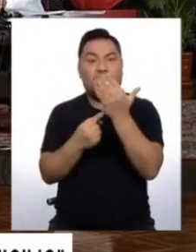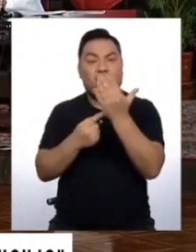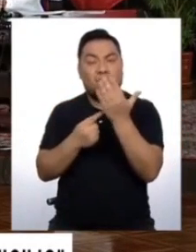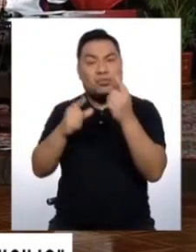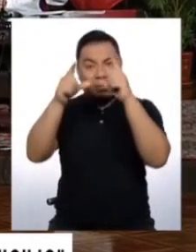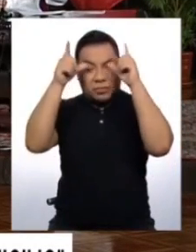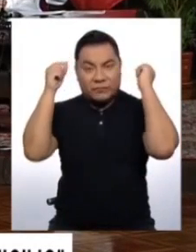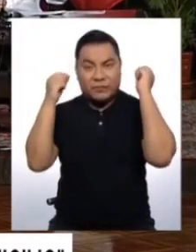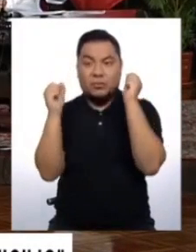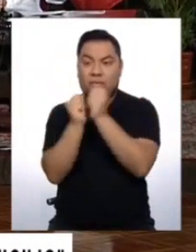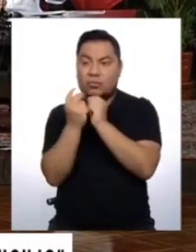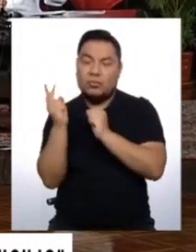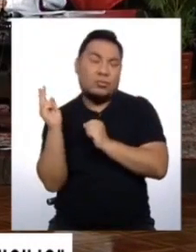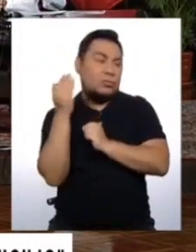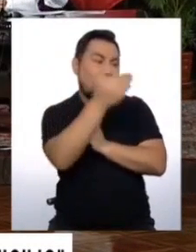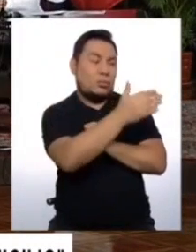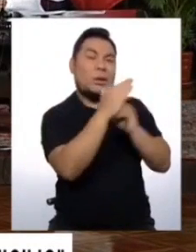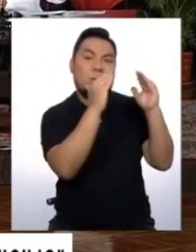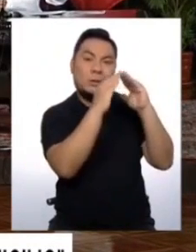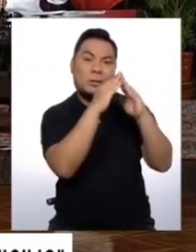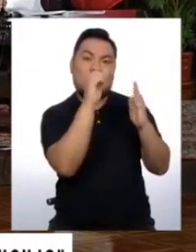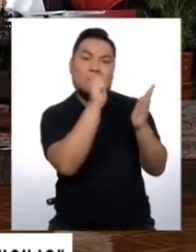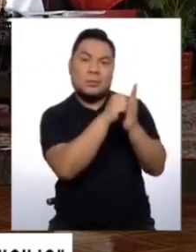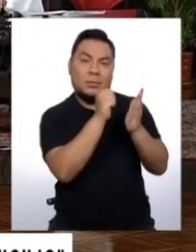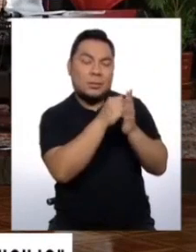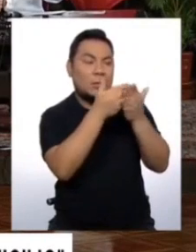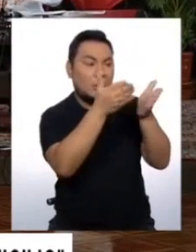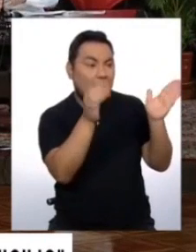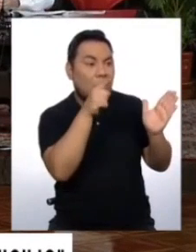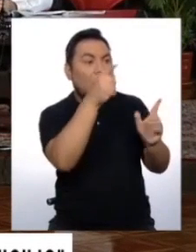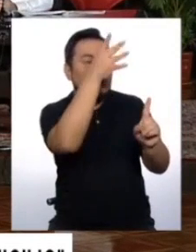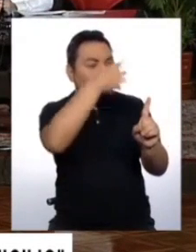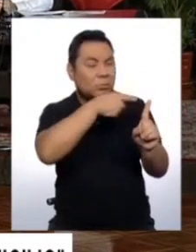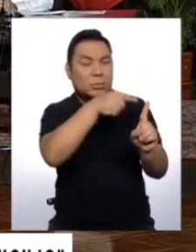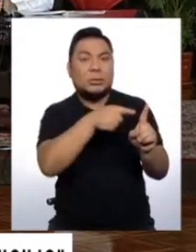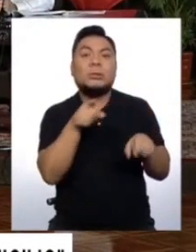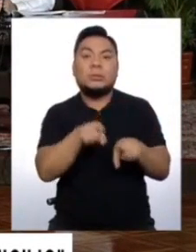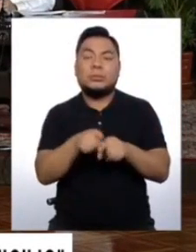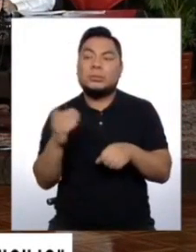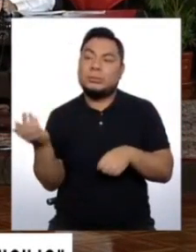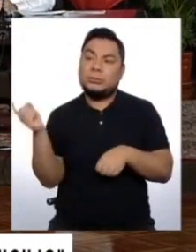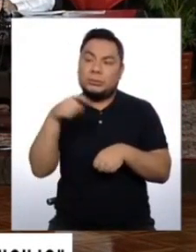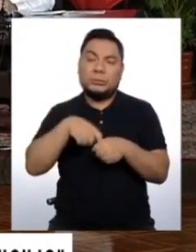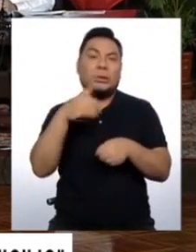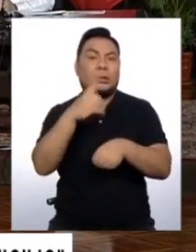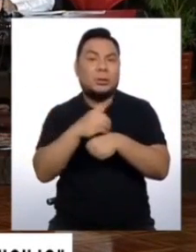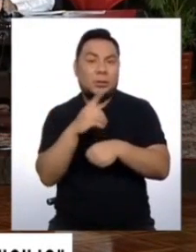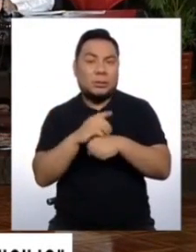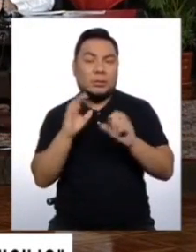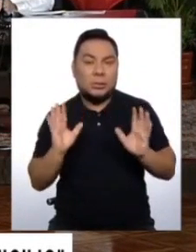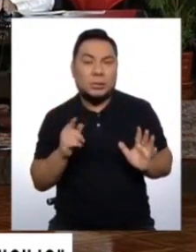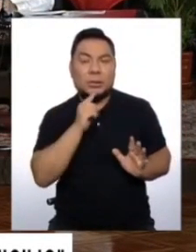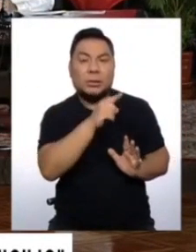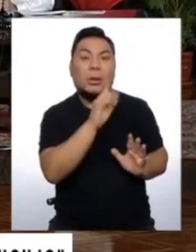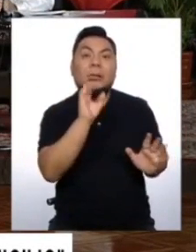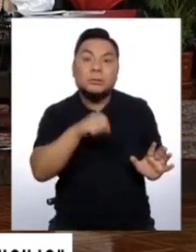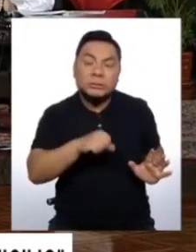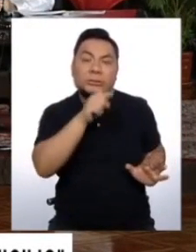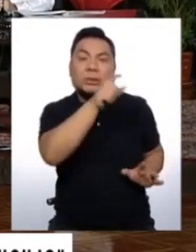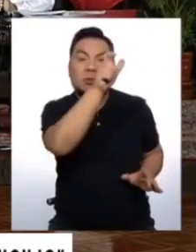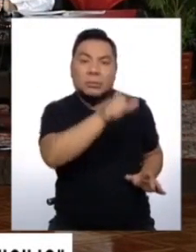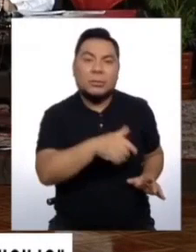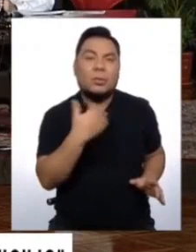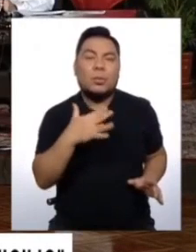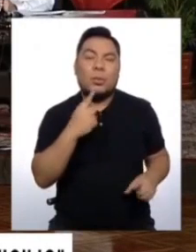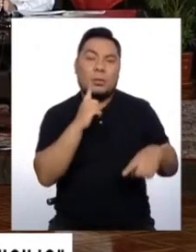la prueba, sino también que se involucre, se incluya también un médico para hacer el caso que encontremos personas